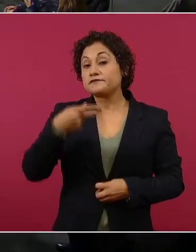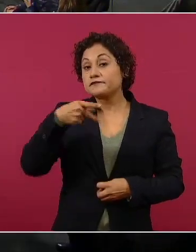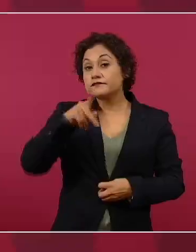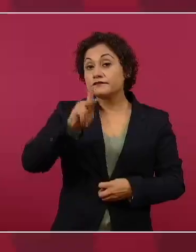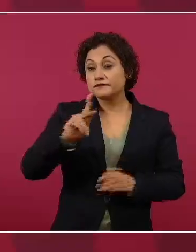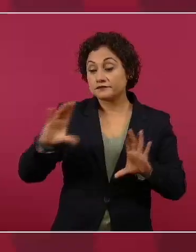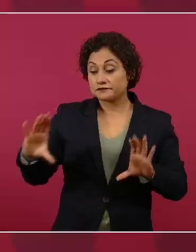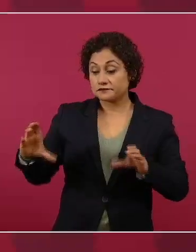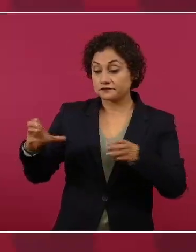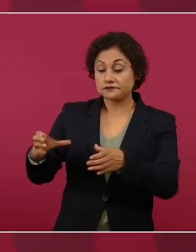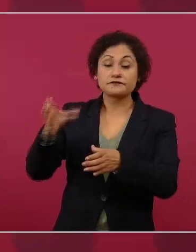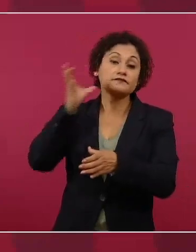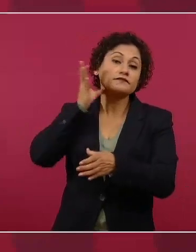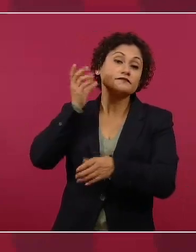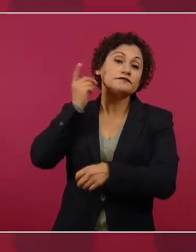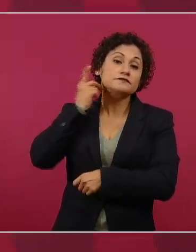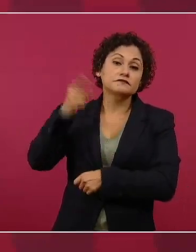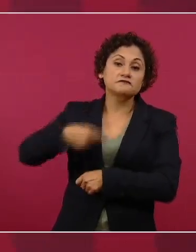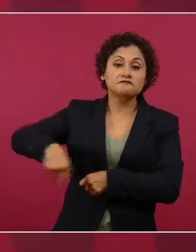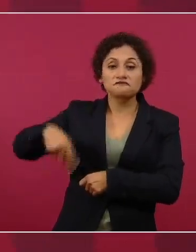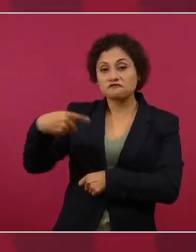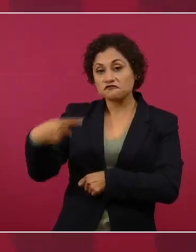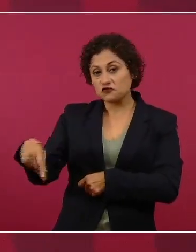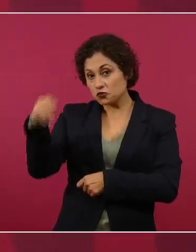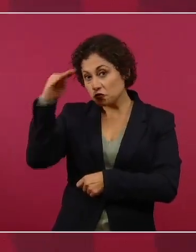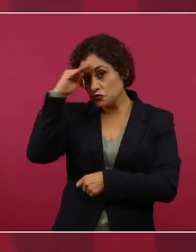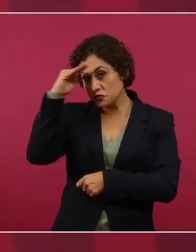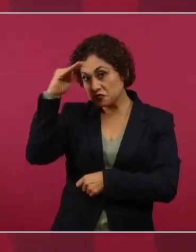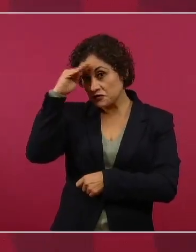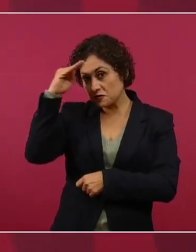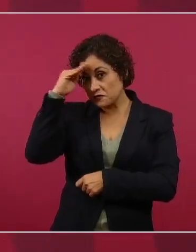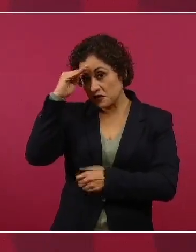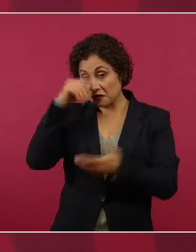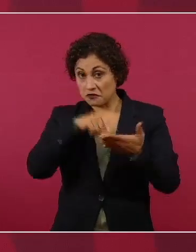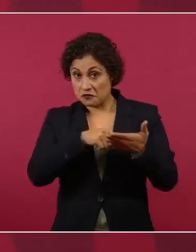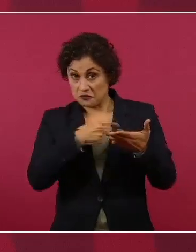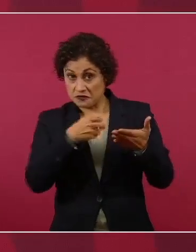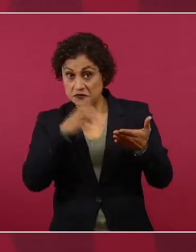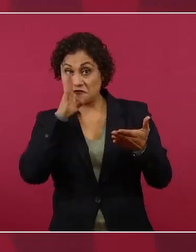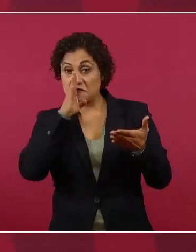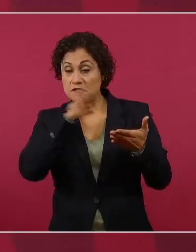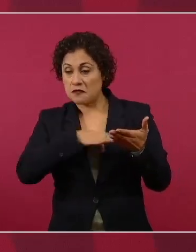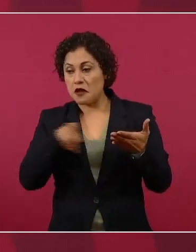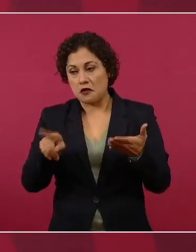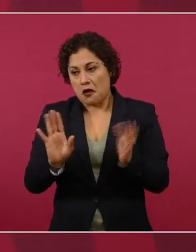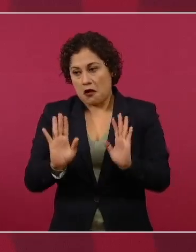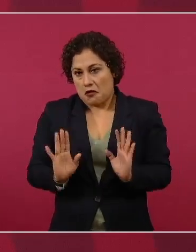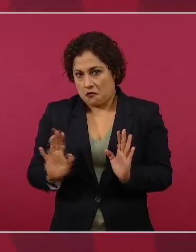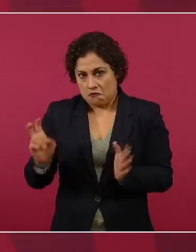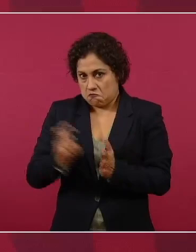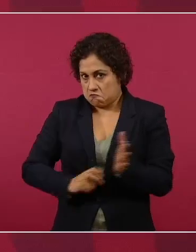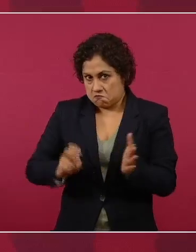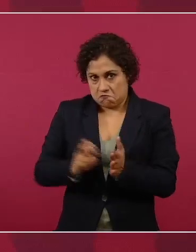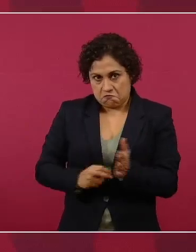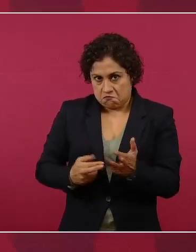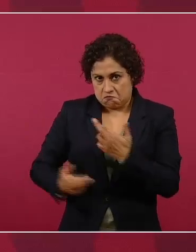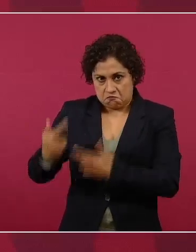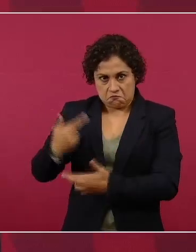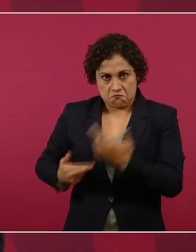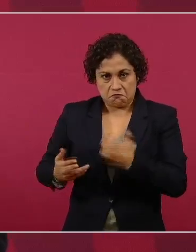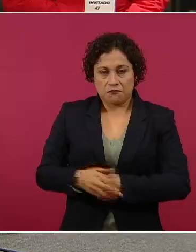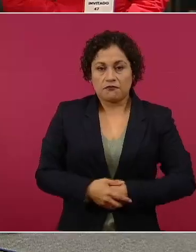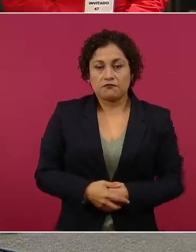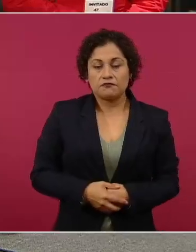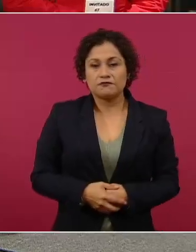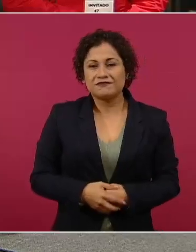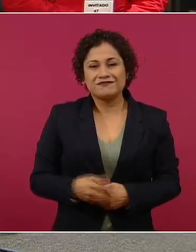Diputados consideran de que eso estuvo mal, para atrás. ¿Usted lo consideraría así? ¿Mande? ¿Es parte del